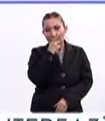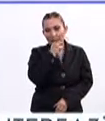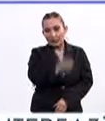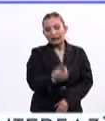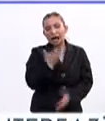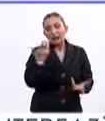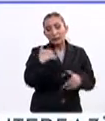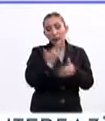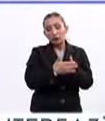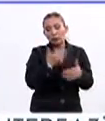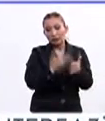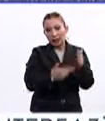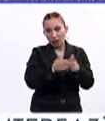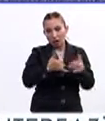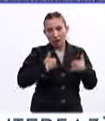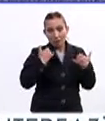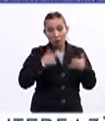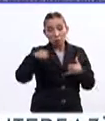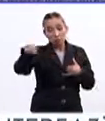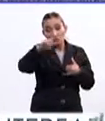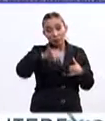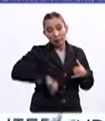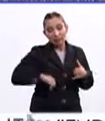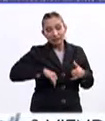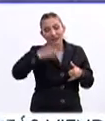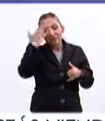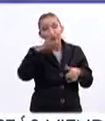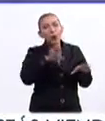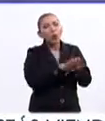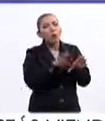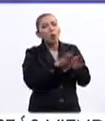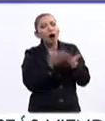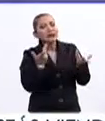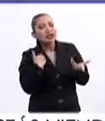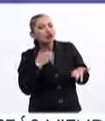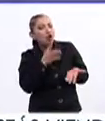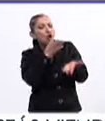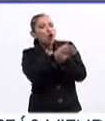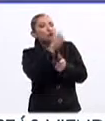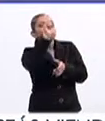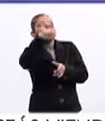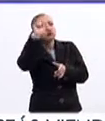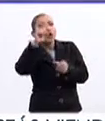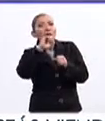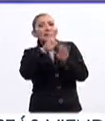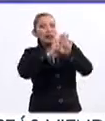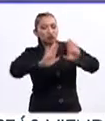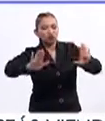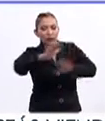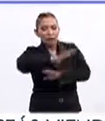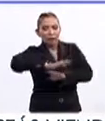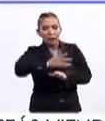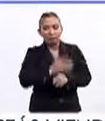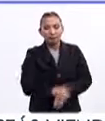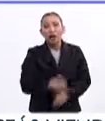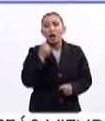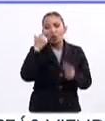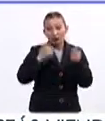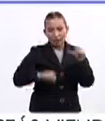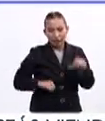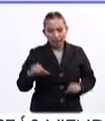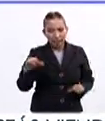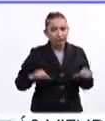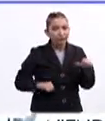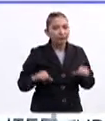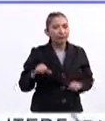que realizarán un taller para los jóvenes que estén interesados en saber cómo realizar una intervención sobre cualquier superficie. Va a haber algunas